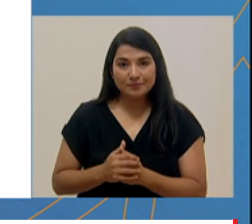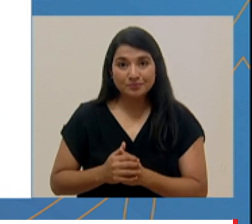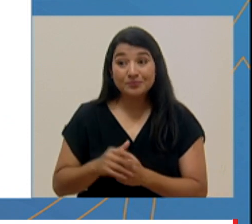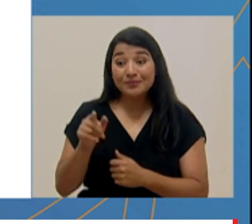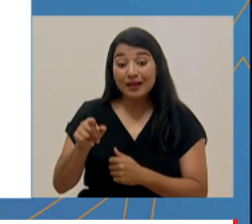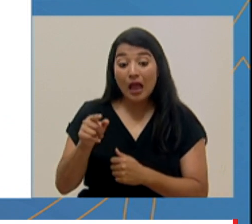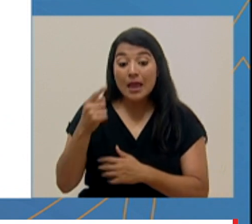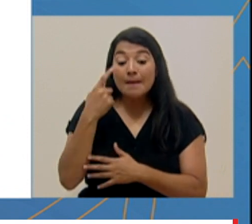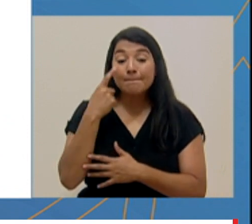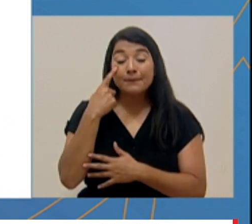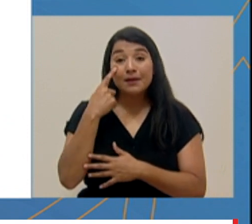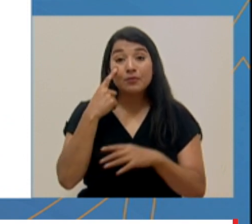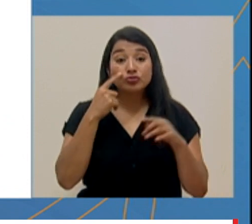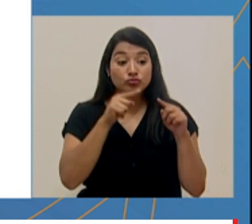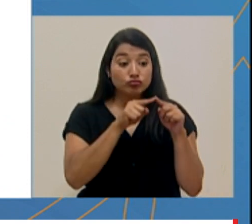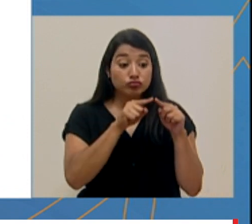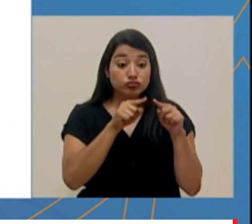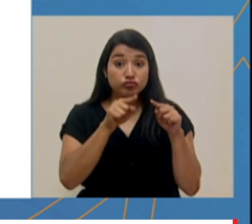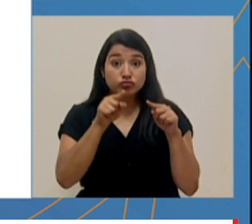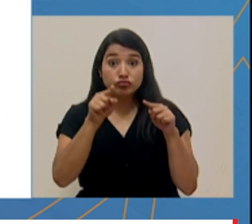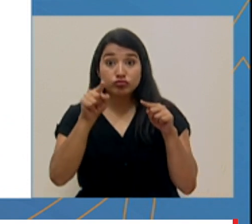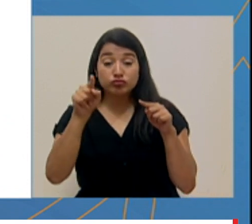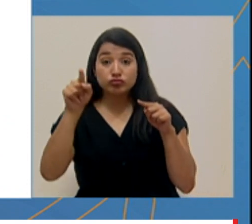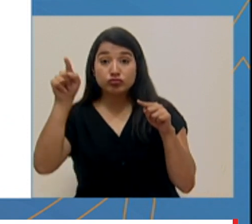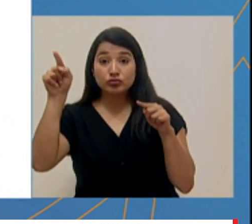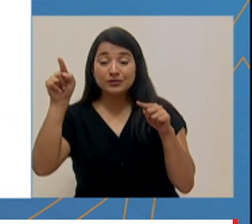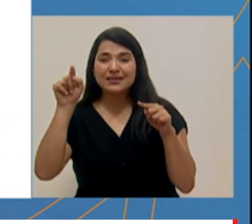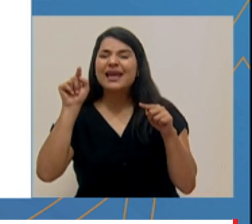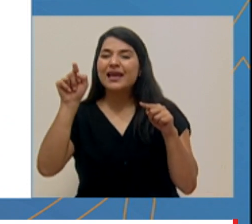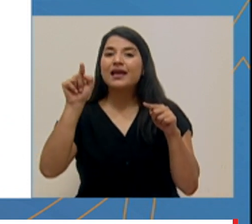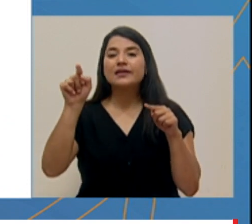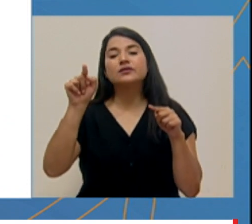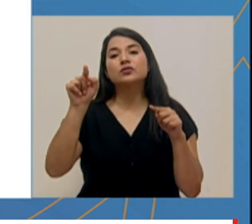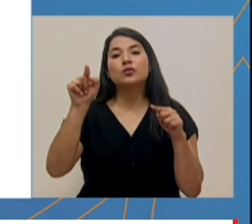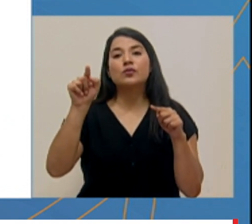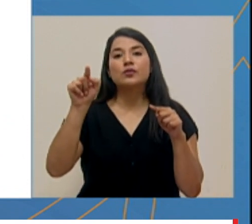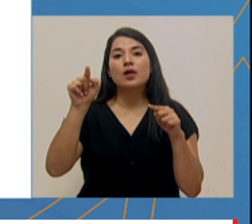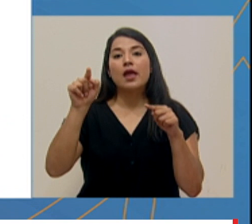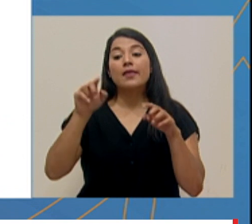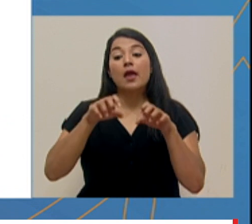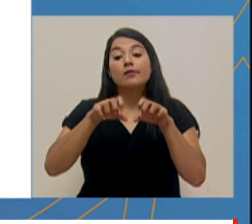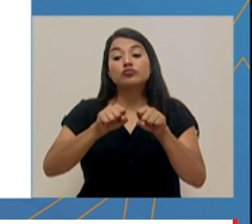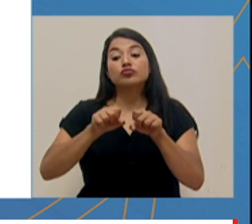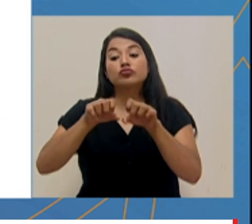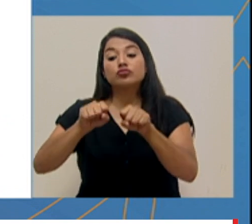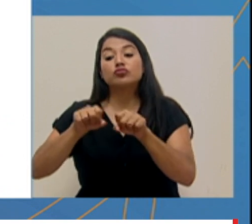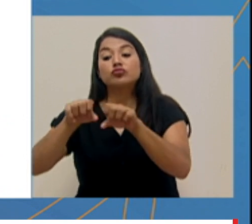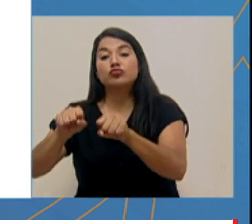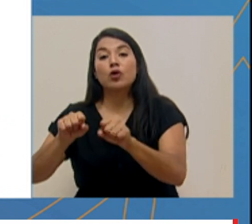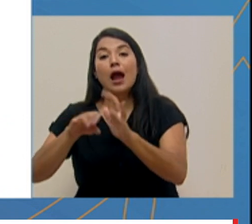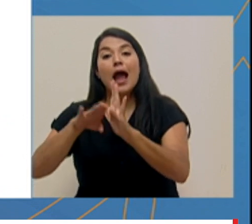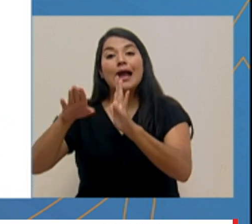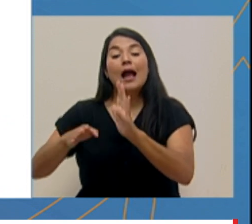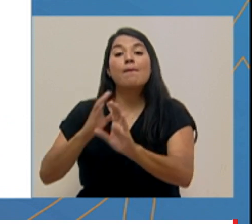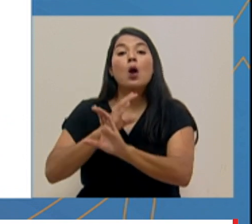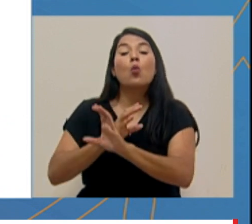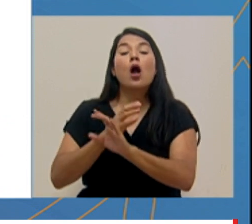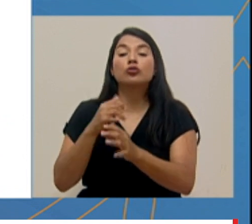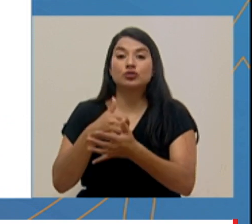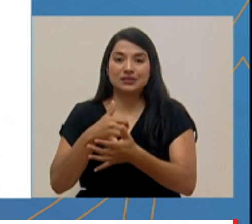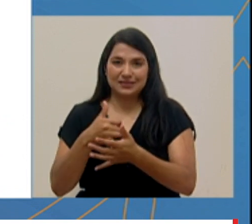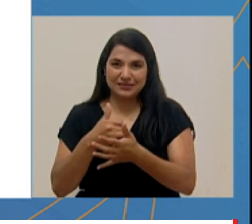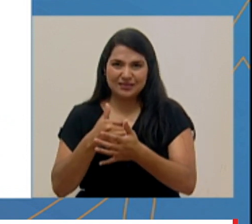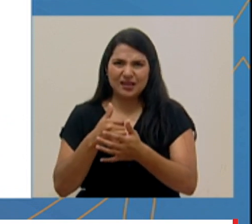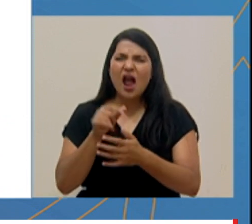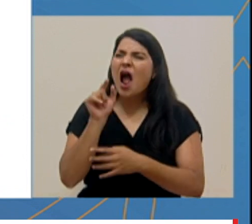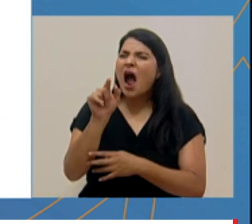el crecimiento de la ocupación de unidades de cuidados intensivos. Las curvas no se